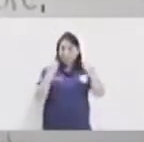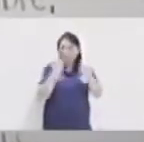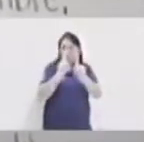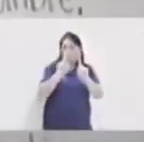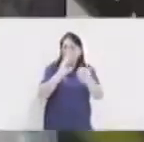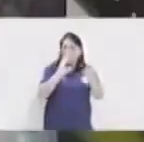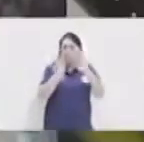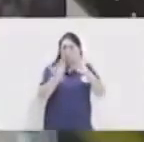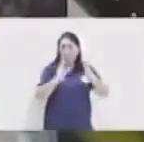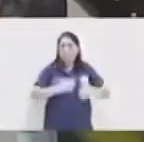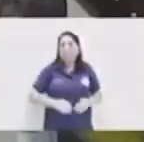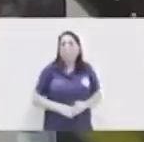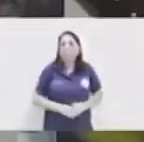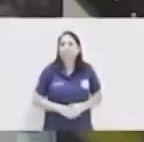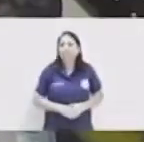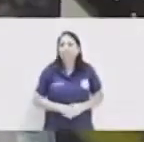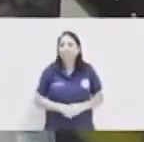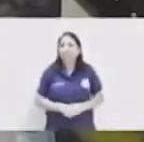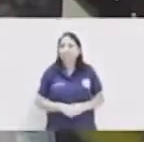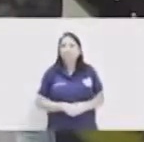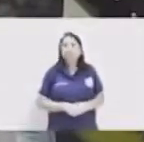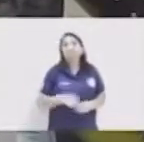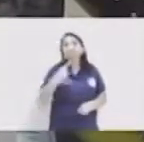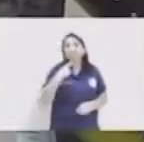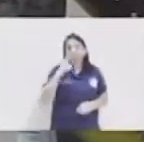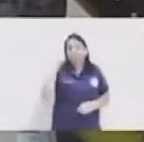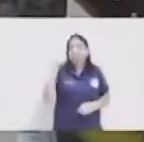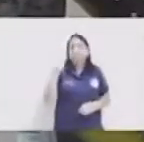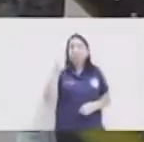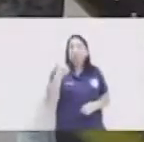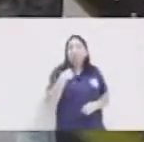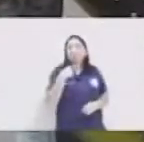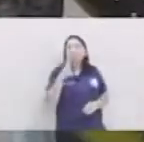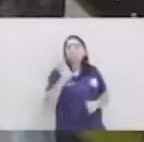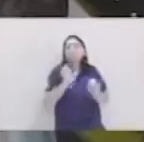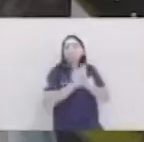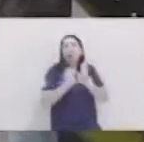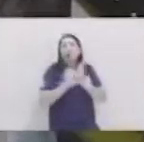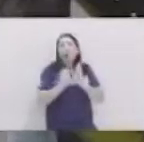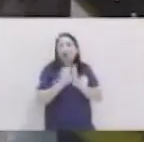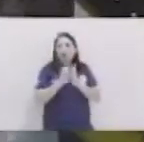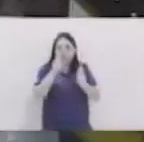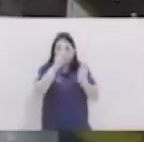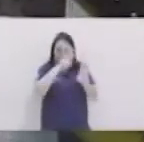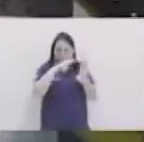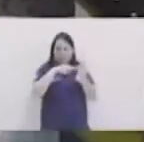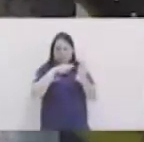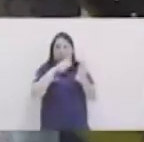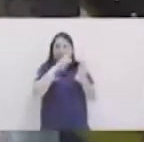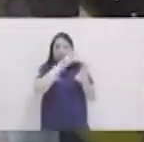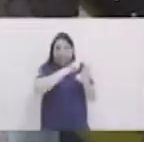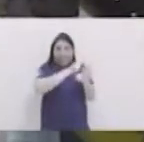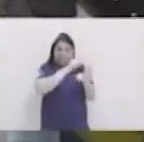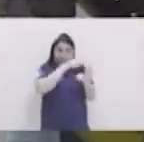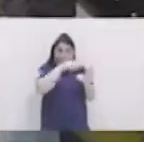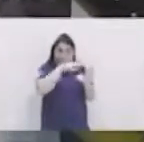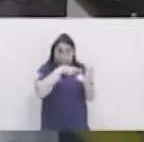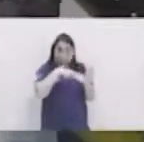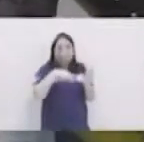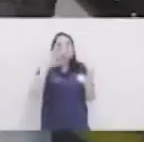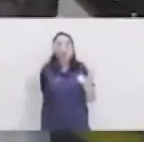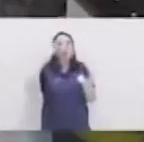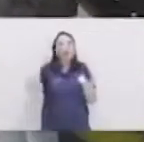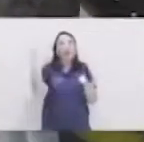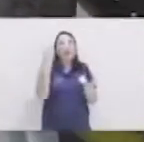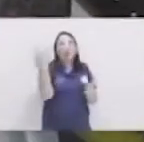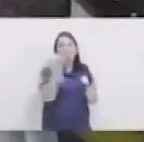leemos? Bueno, la verdad que, por ejemplo, si nos vamos a tal vez a literatura europea, por decirlo así, pues siempre mencionan a